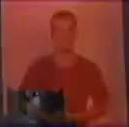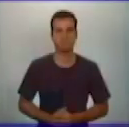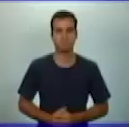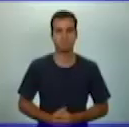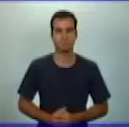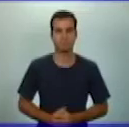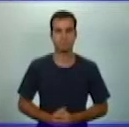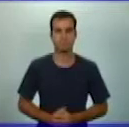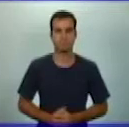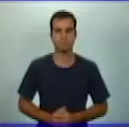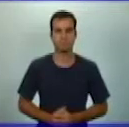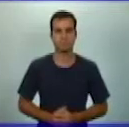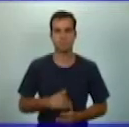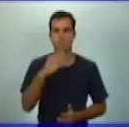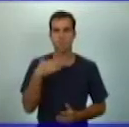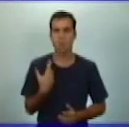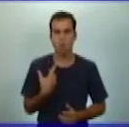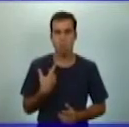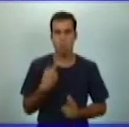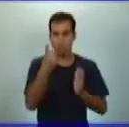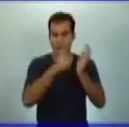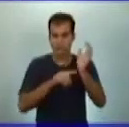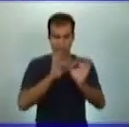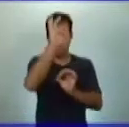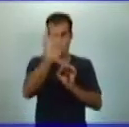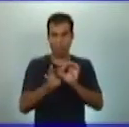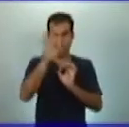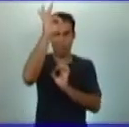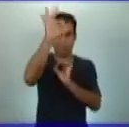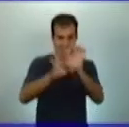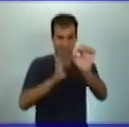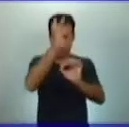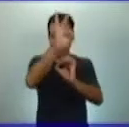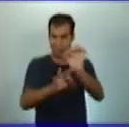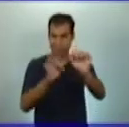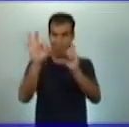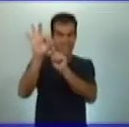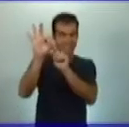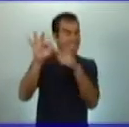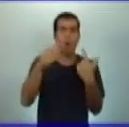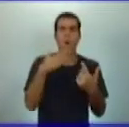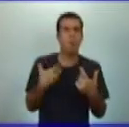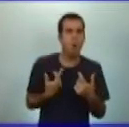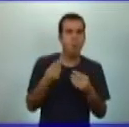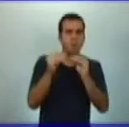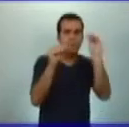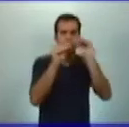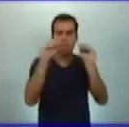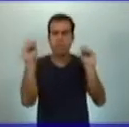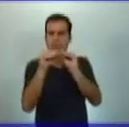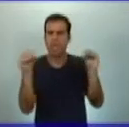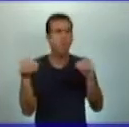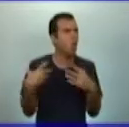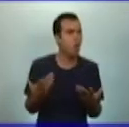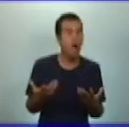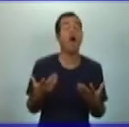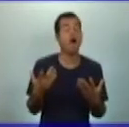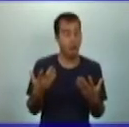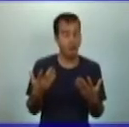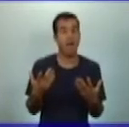¿Cómo se distribuyen los electrones en esa nube electrónica que forma la envoltura del átomo? Los electrones se